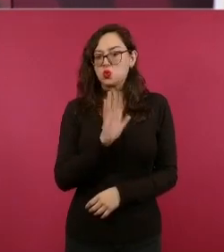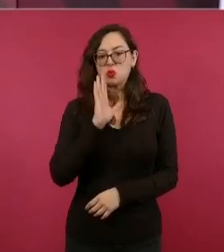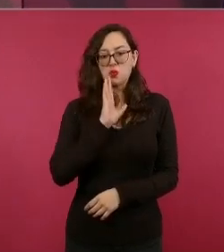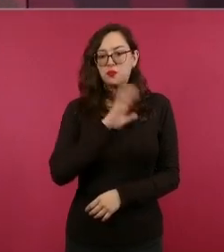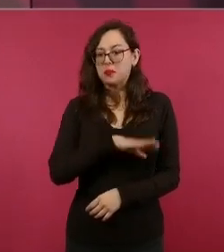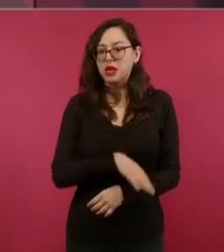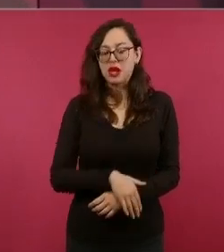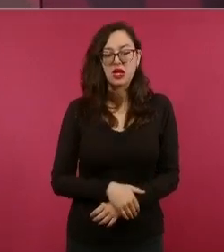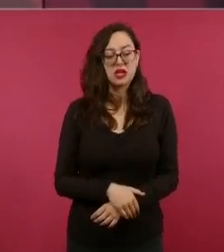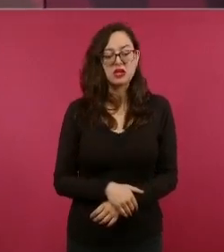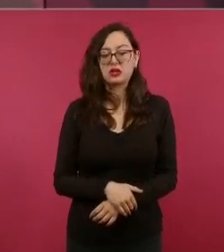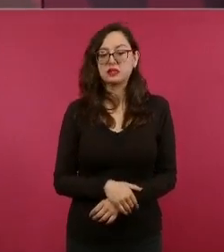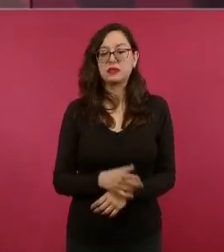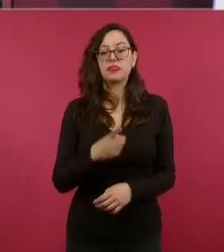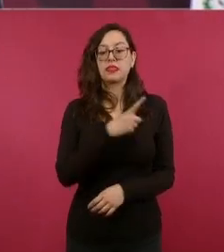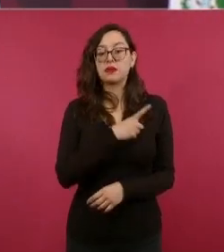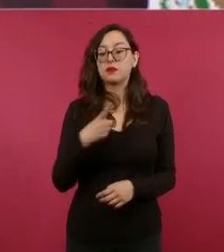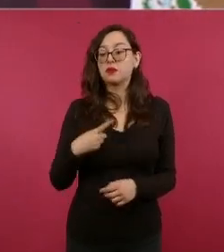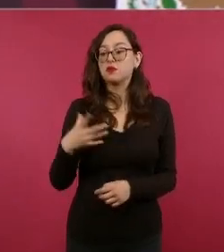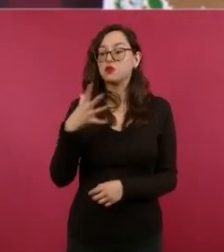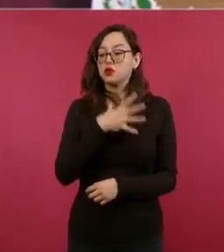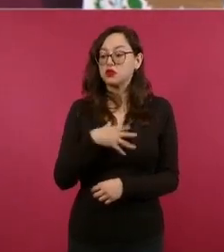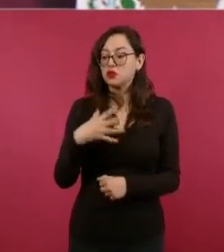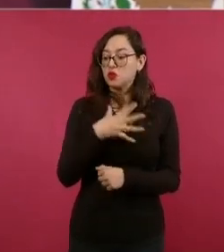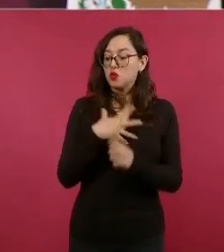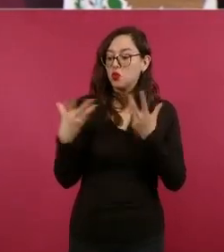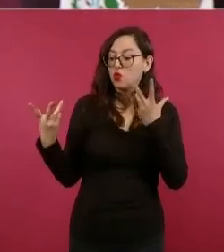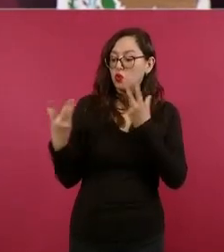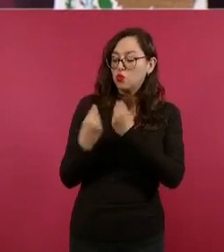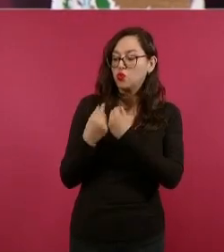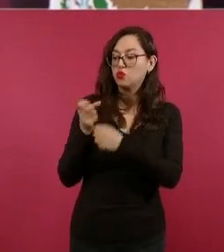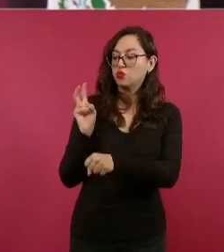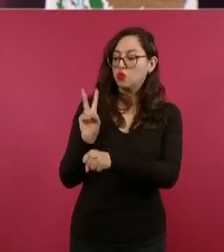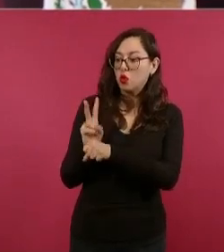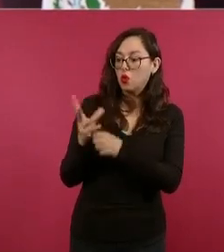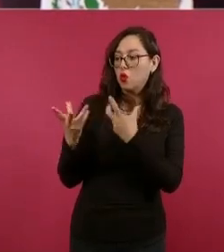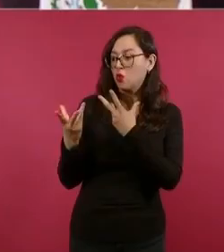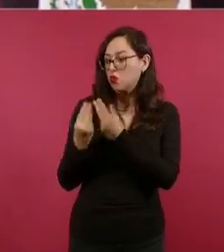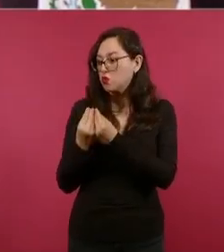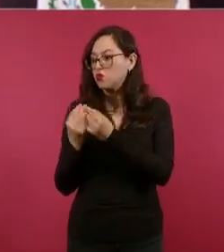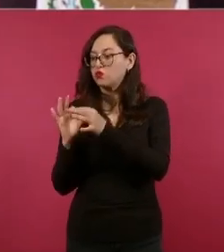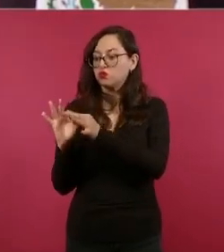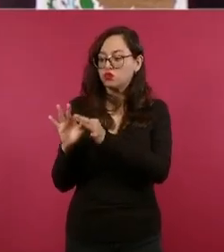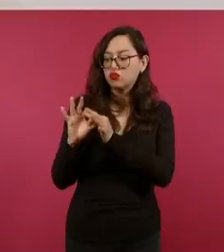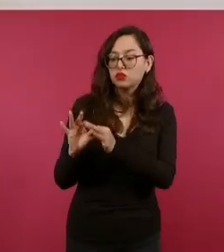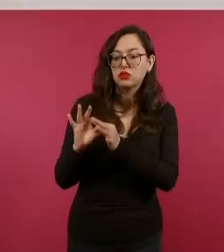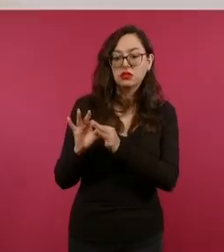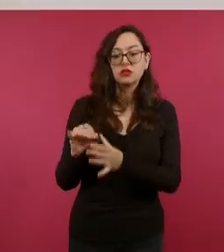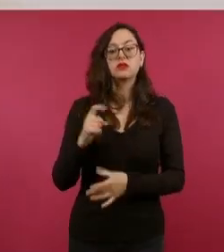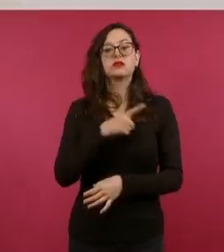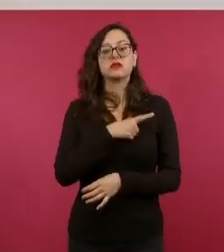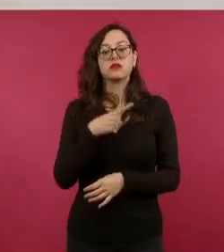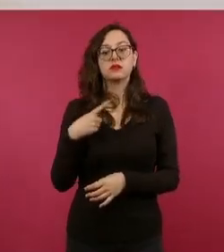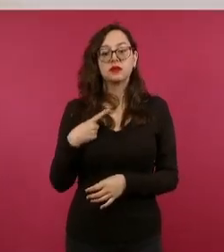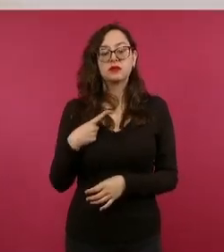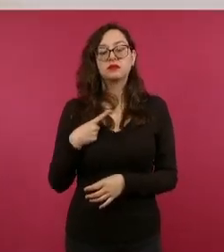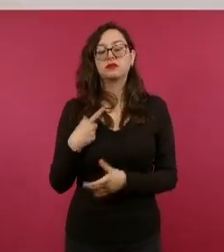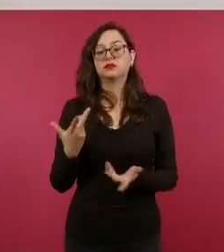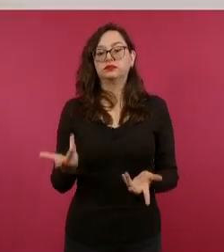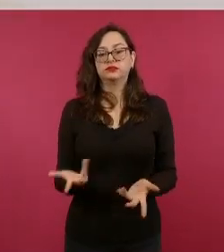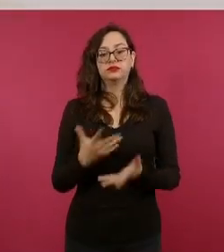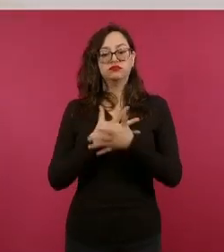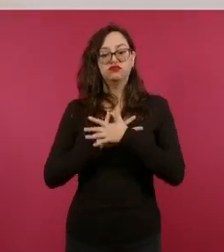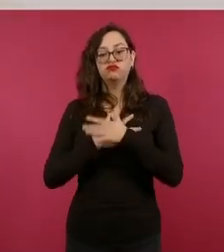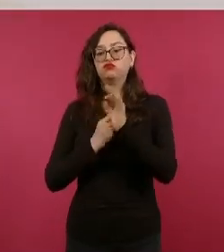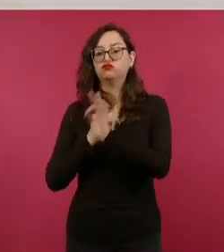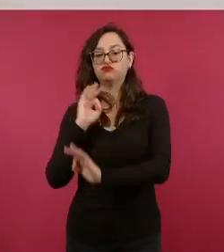Necesitamos estar muy cerca de los hijos y ser